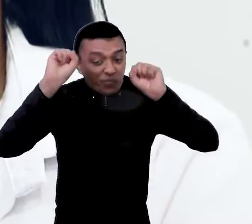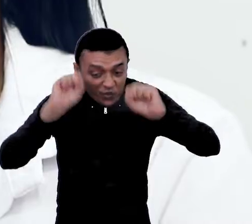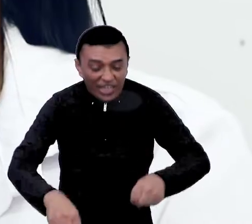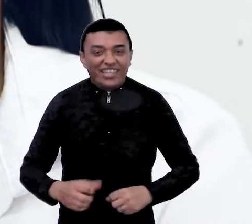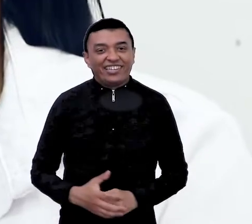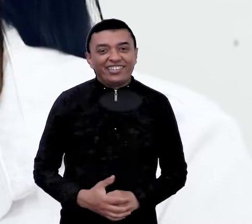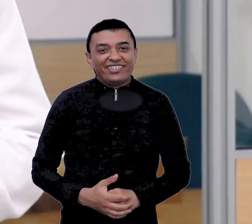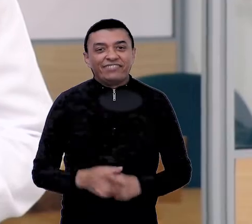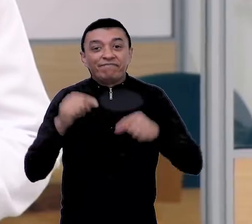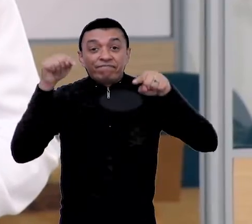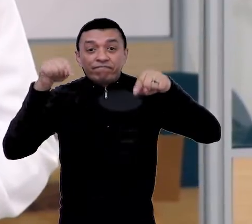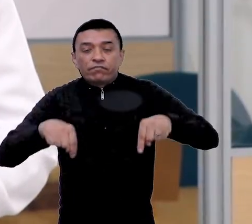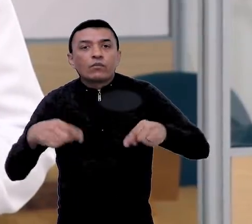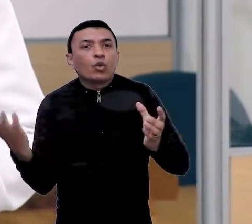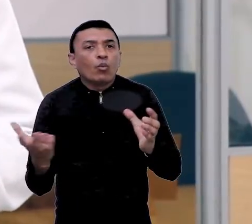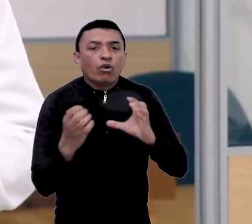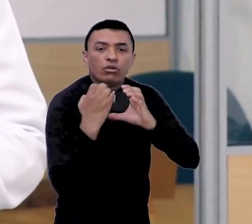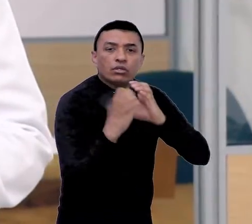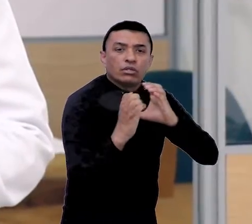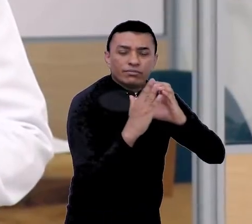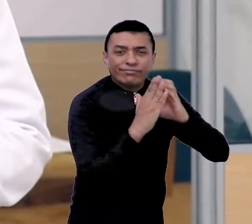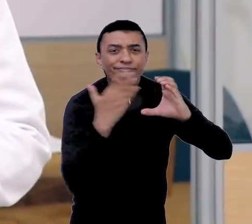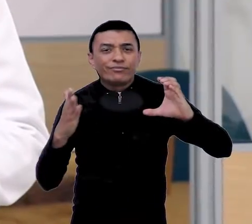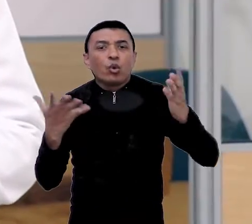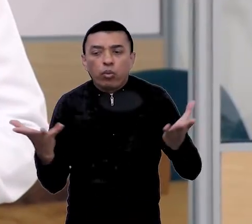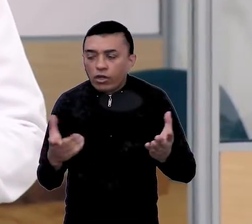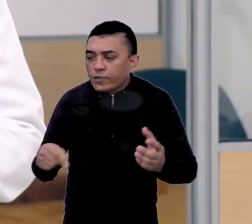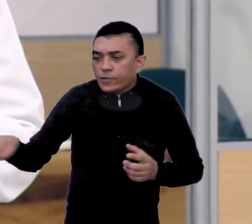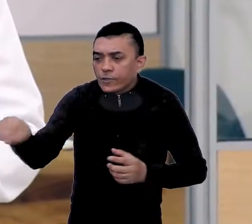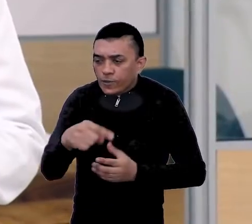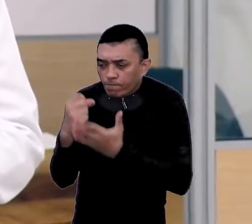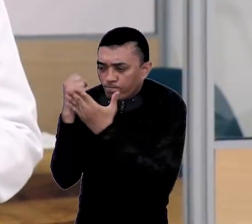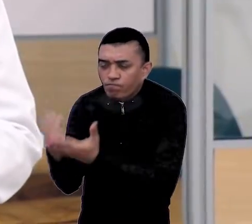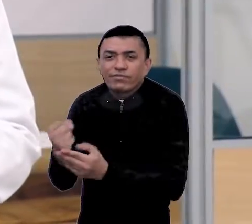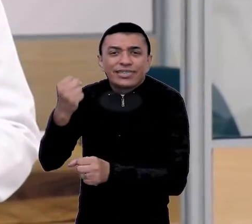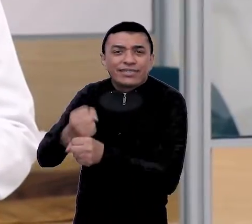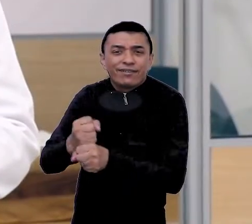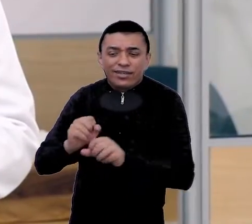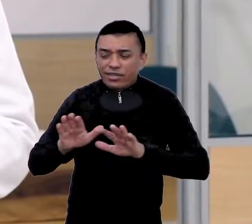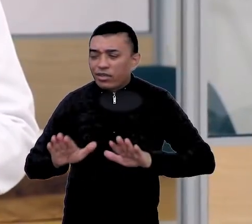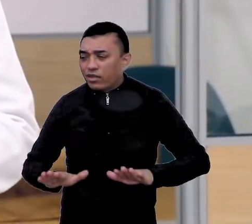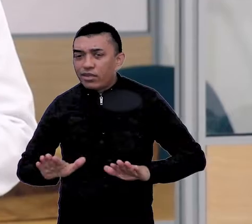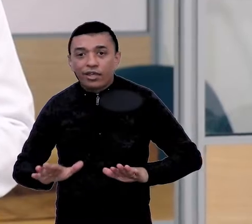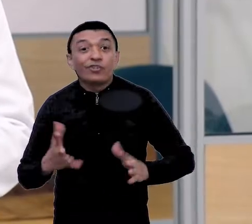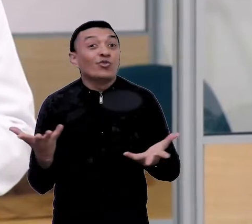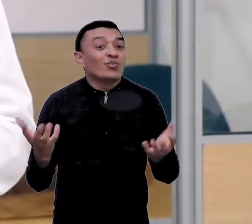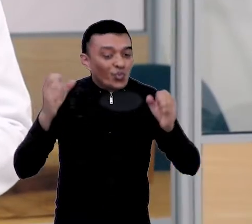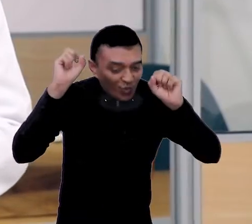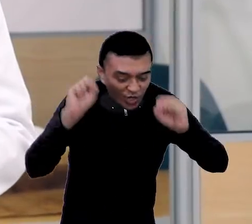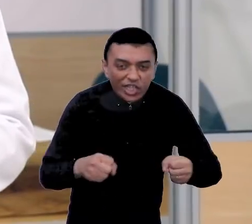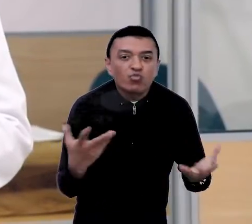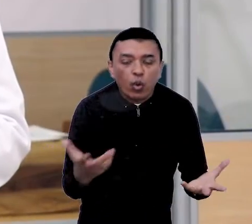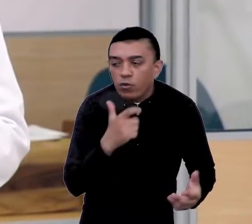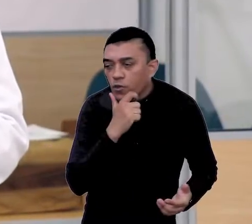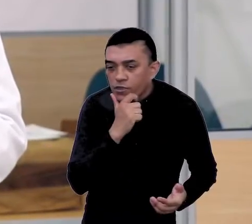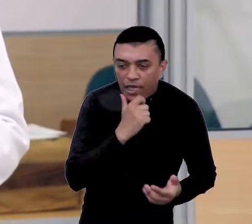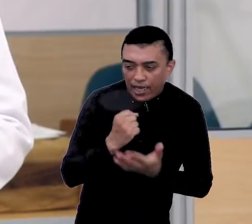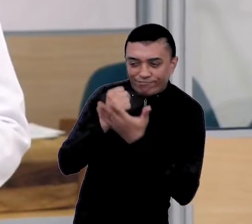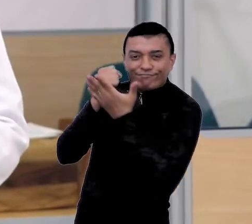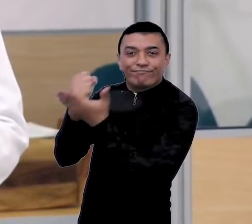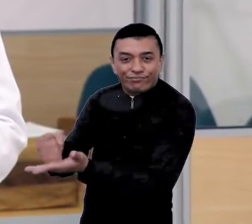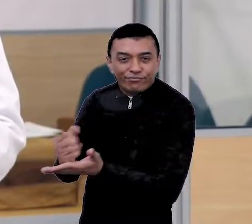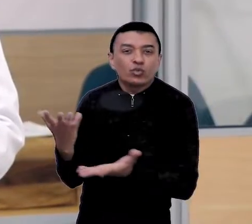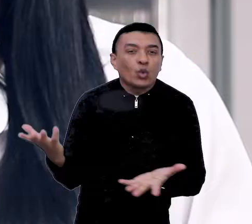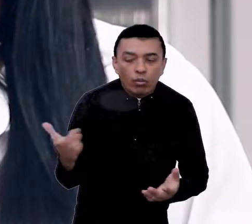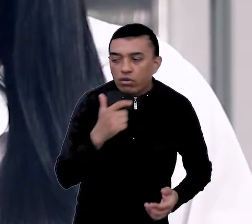La Agencia de Empleo de Con Barranquilla busca el bienestar de ciudadanos cesantes. Es por eso que a través del mecanismo de protección buscamos y hacemos todo